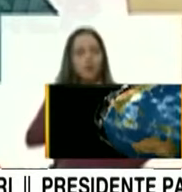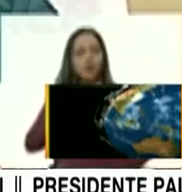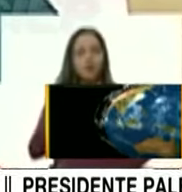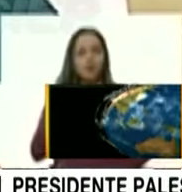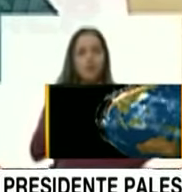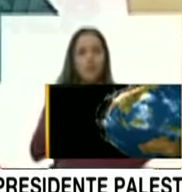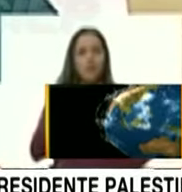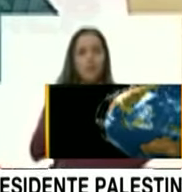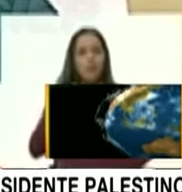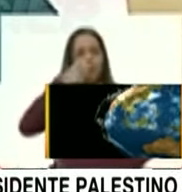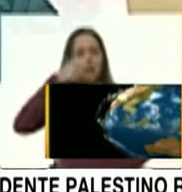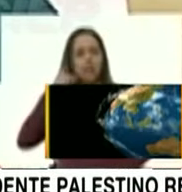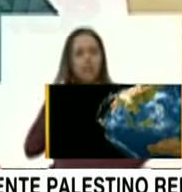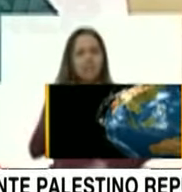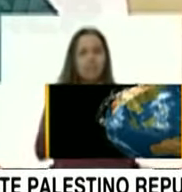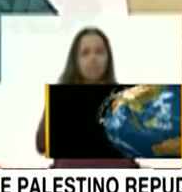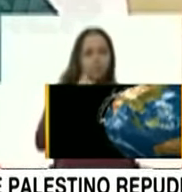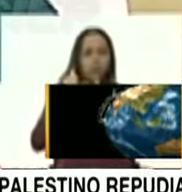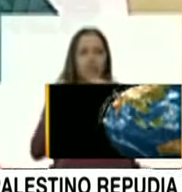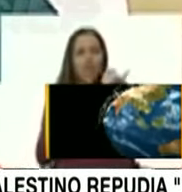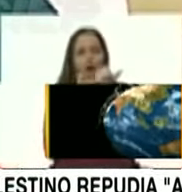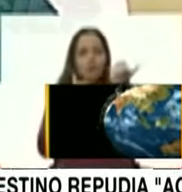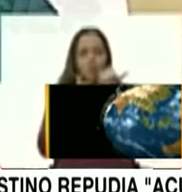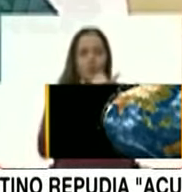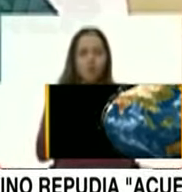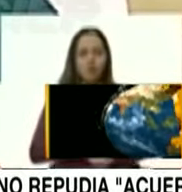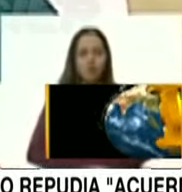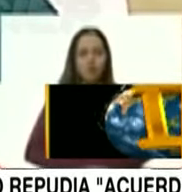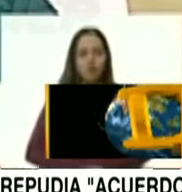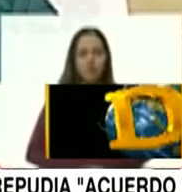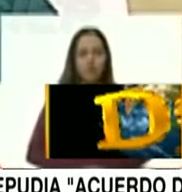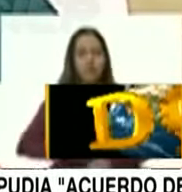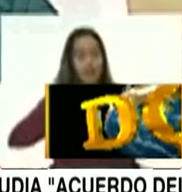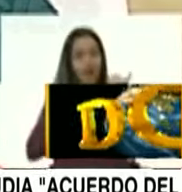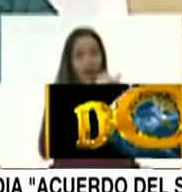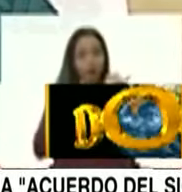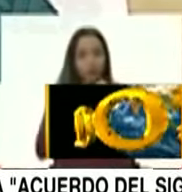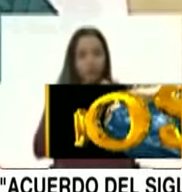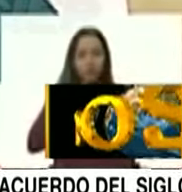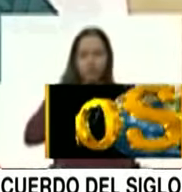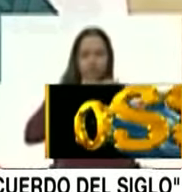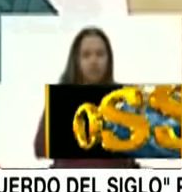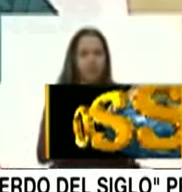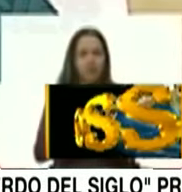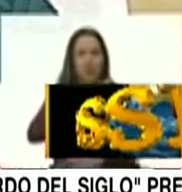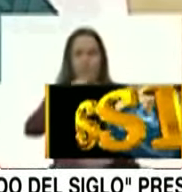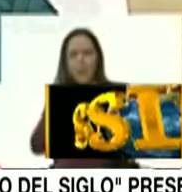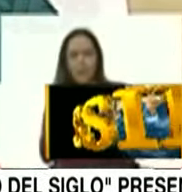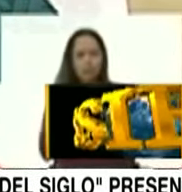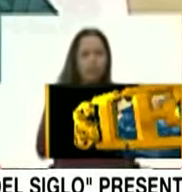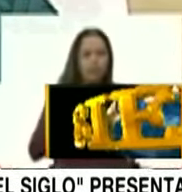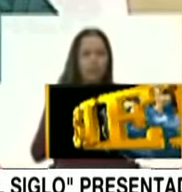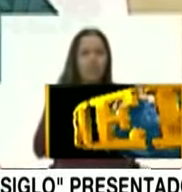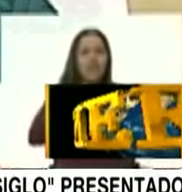de vanguardia en la solidaridad, en el apoyo irrestricto, absoluto y en el amor